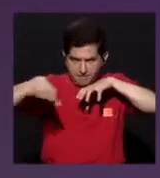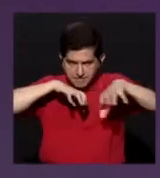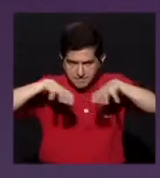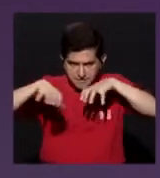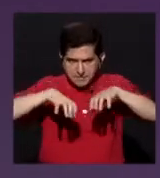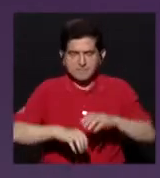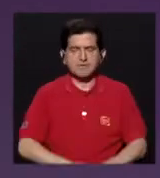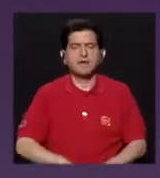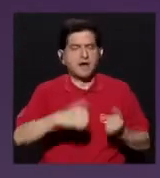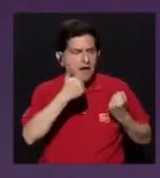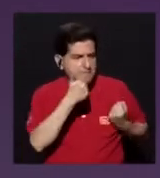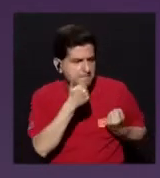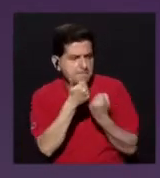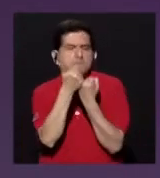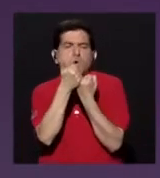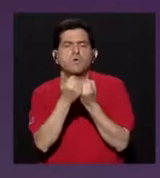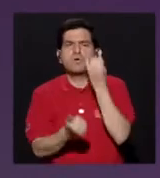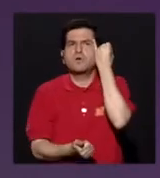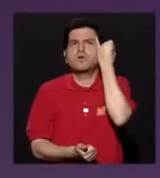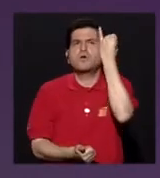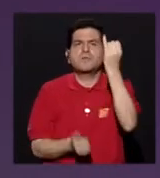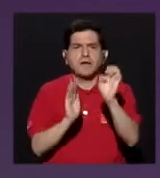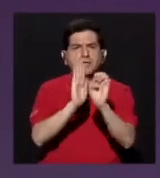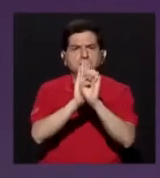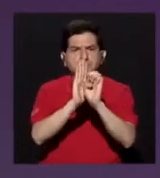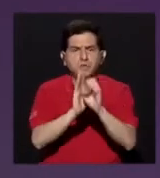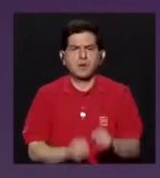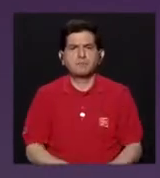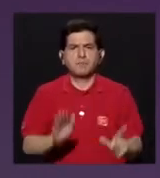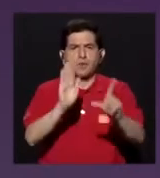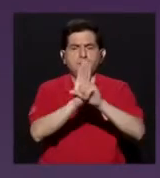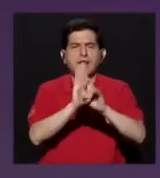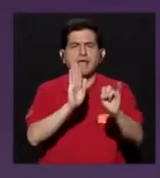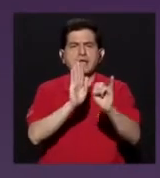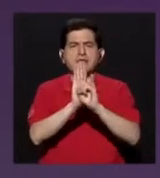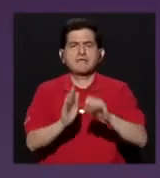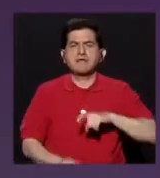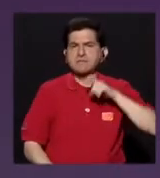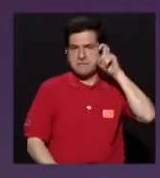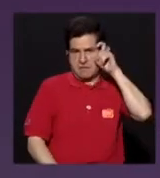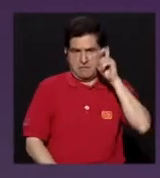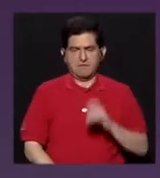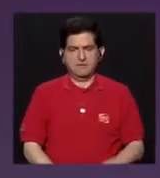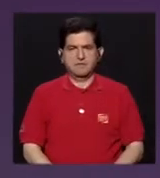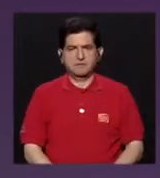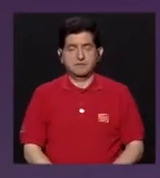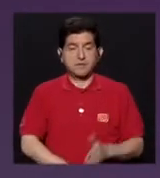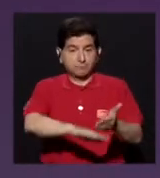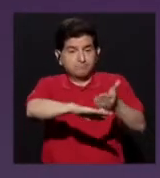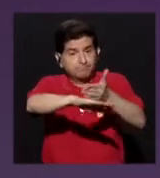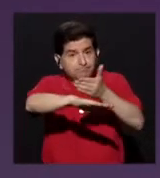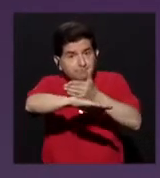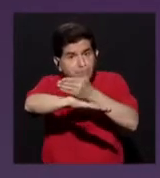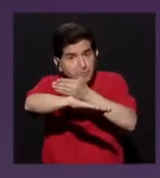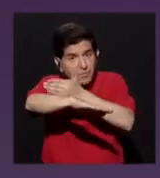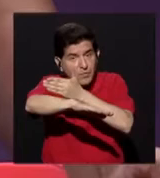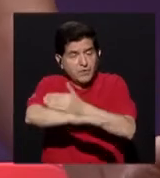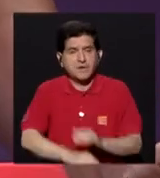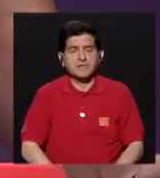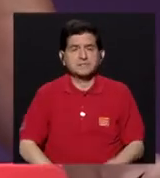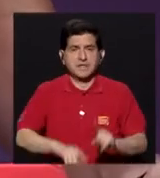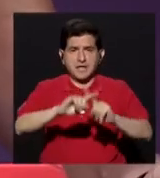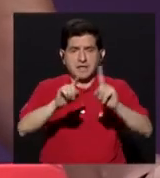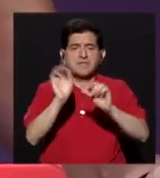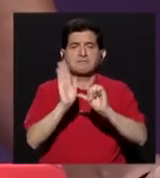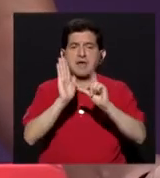de apoyar iniciativas, por ejemplo, como la ley de identidad de género, para que avance en la